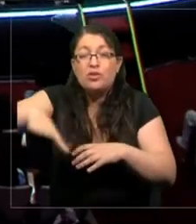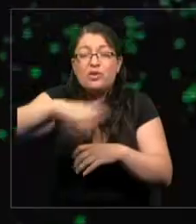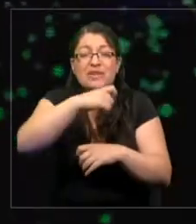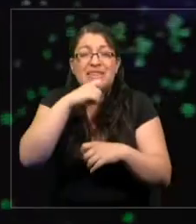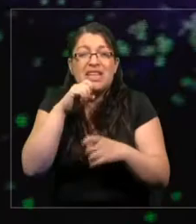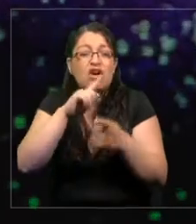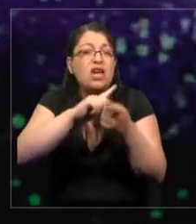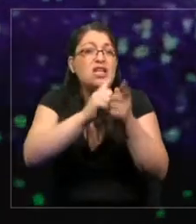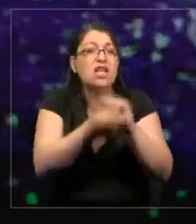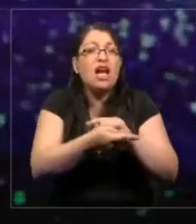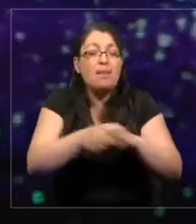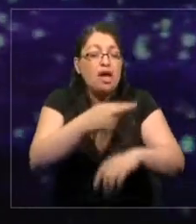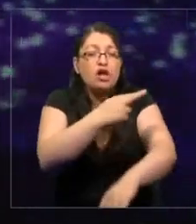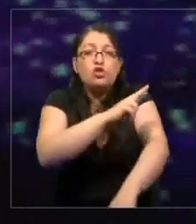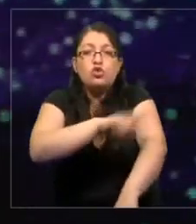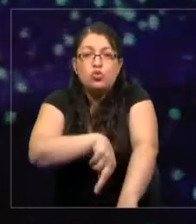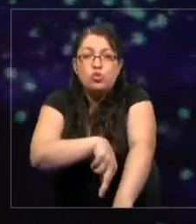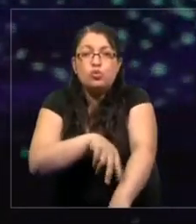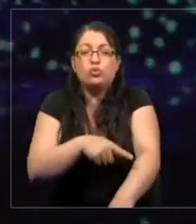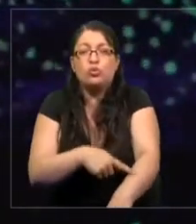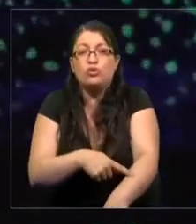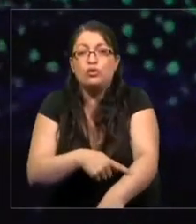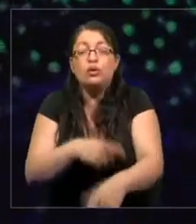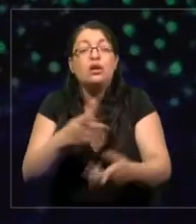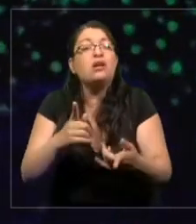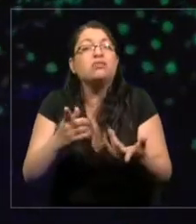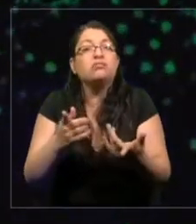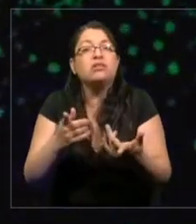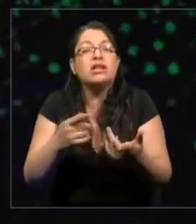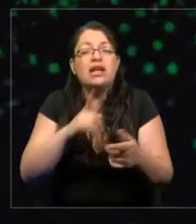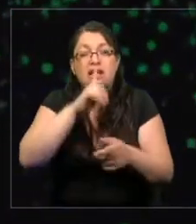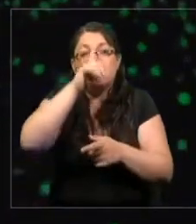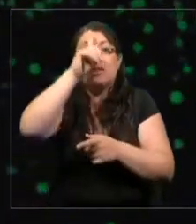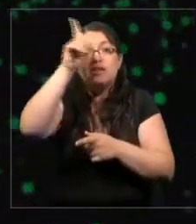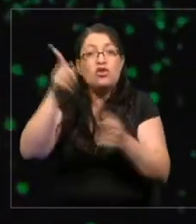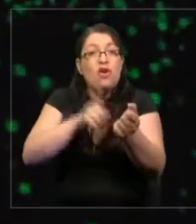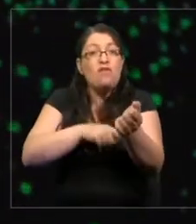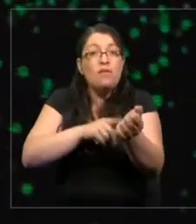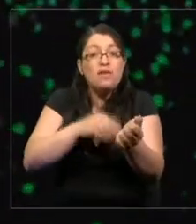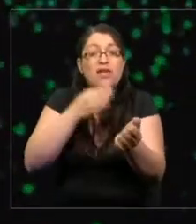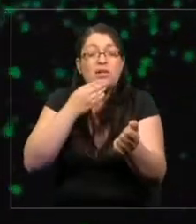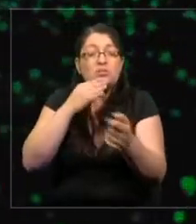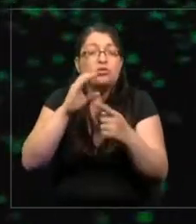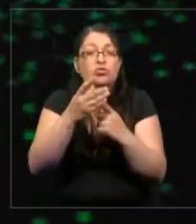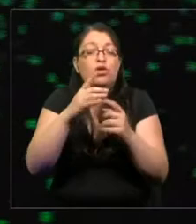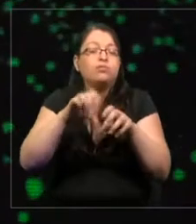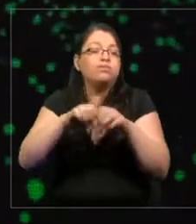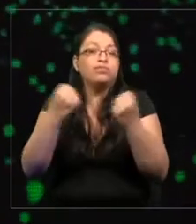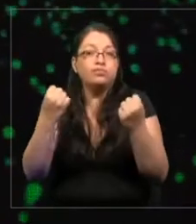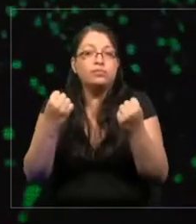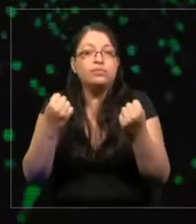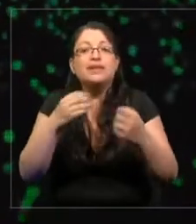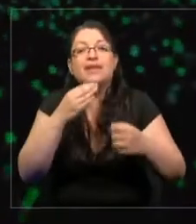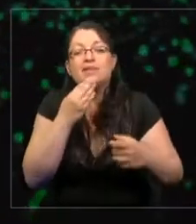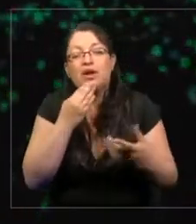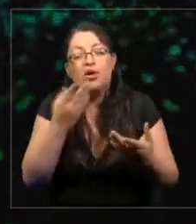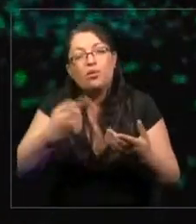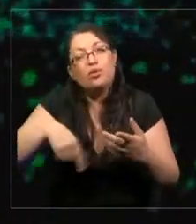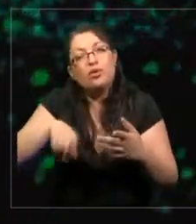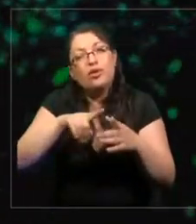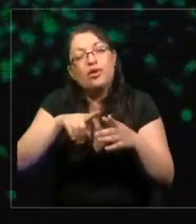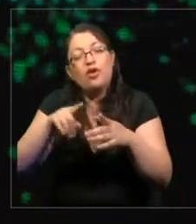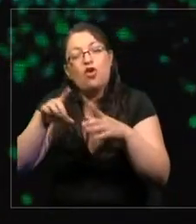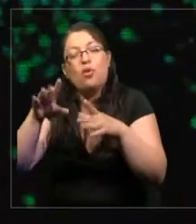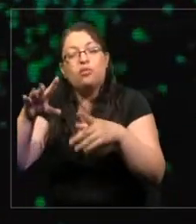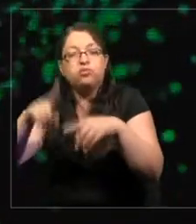el sur contracción de sus lazos tradicionales y familiares la biodiversidad tal como la democracia